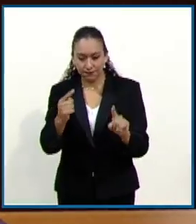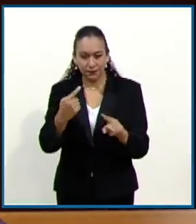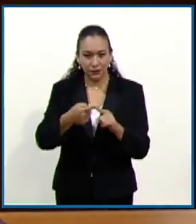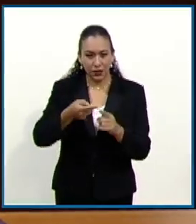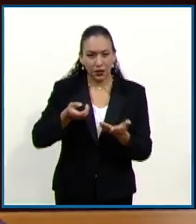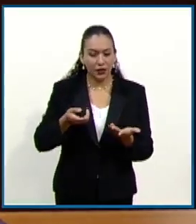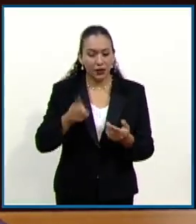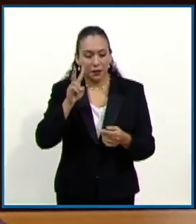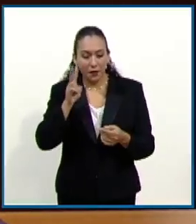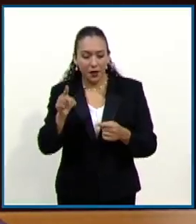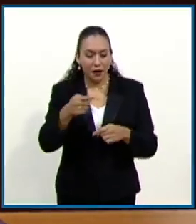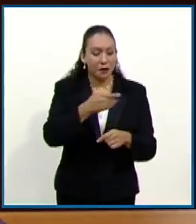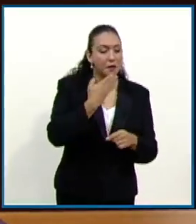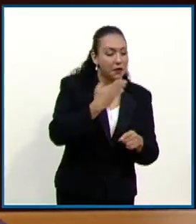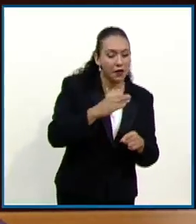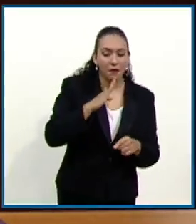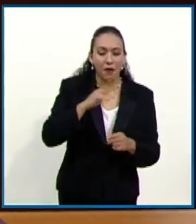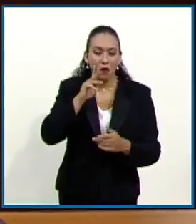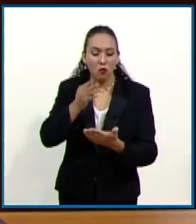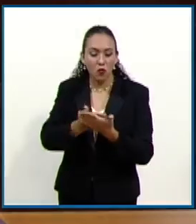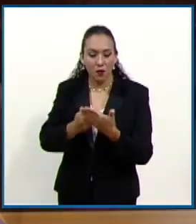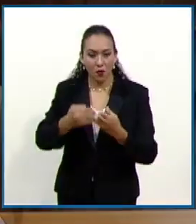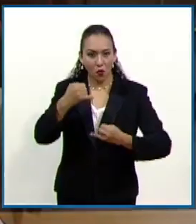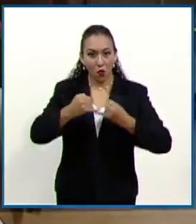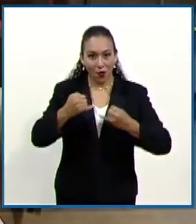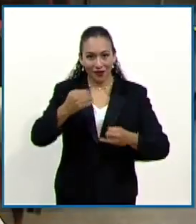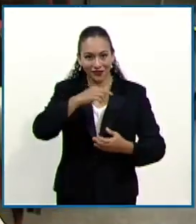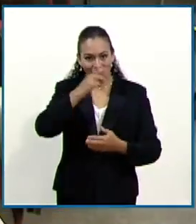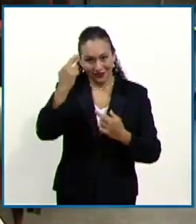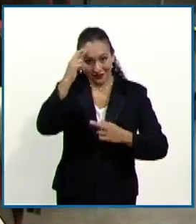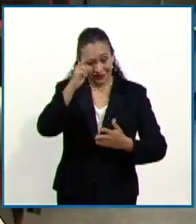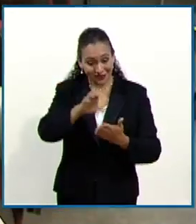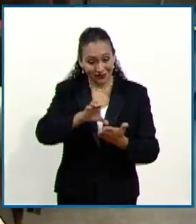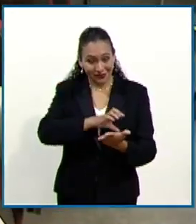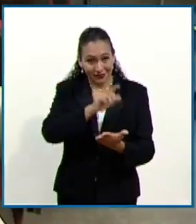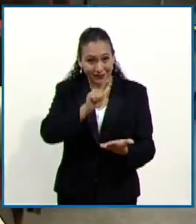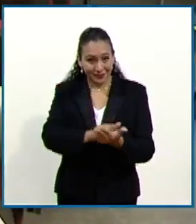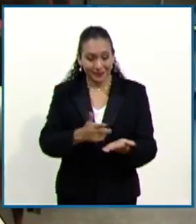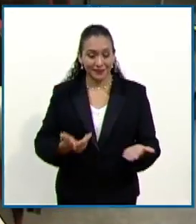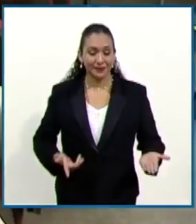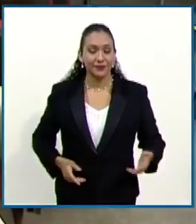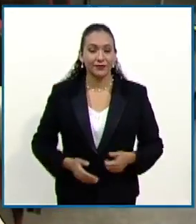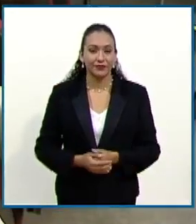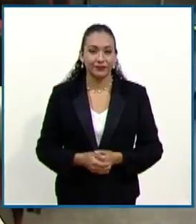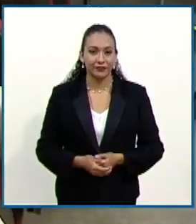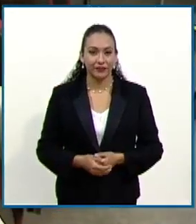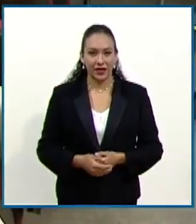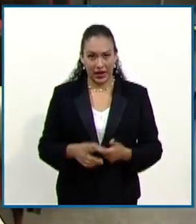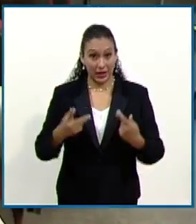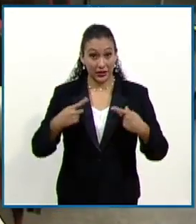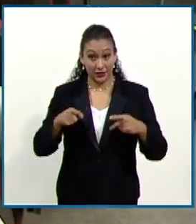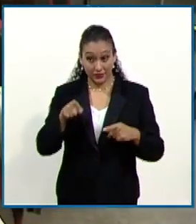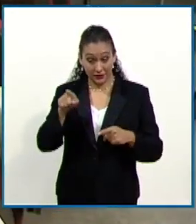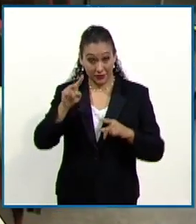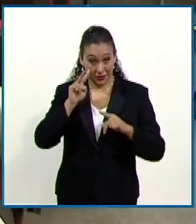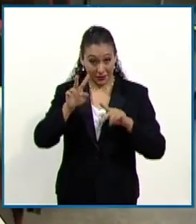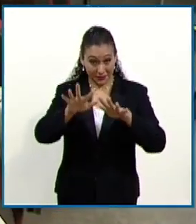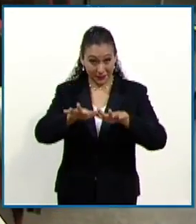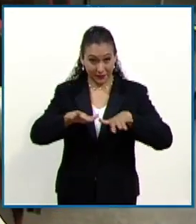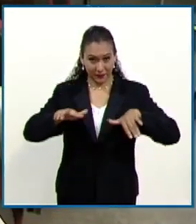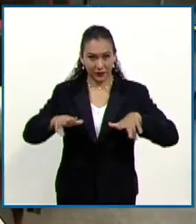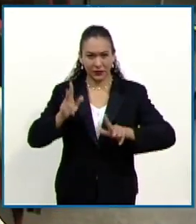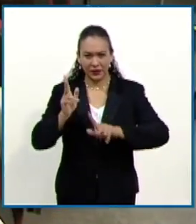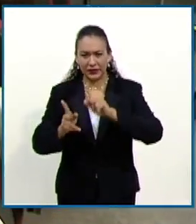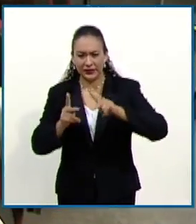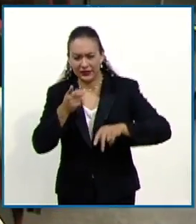encaminar el diseño de las instituciones judiciales. Los participantes lamentaron que a través de la difusión de una mala